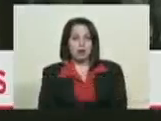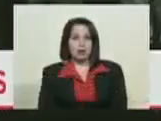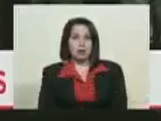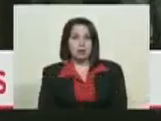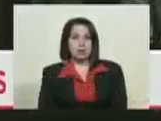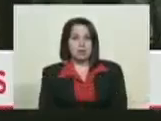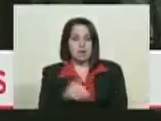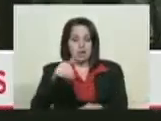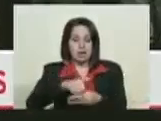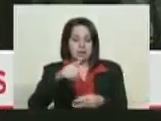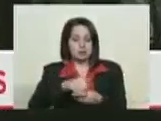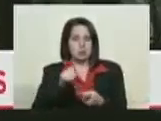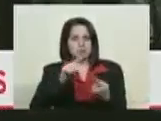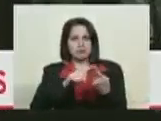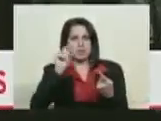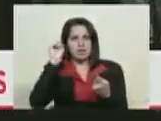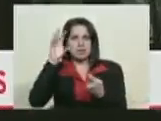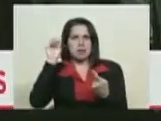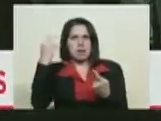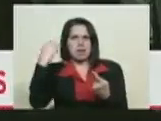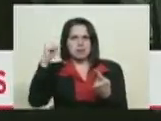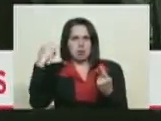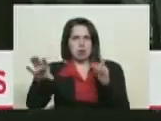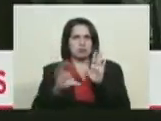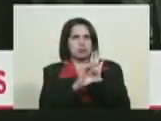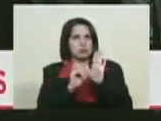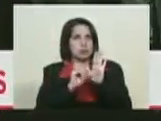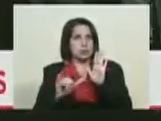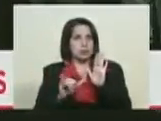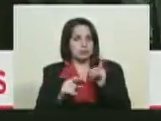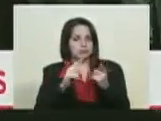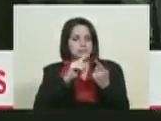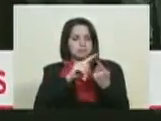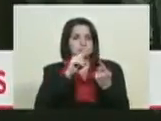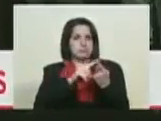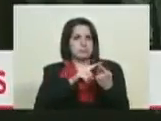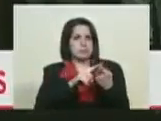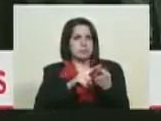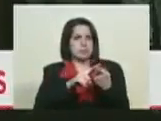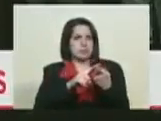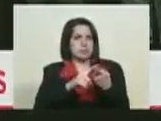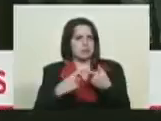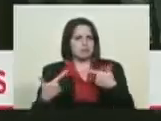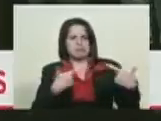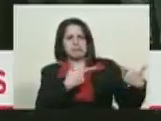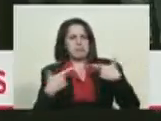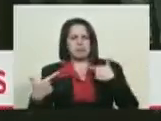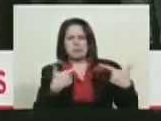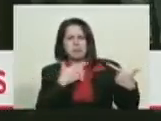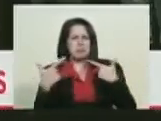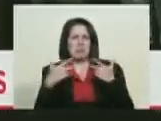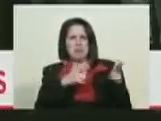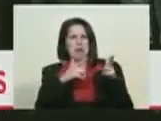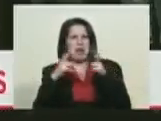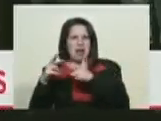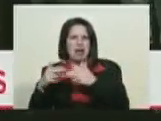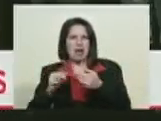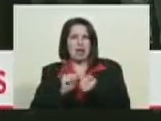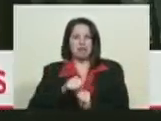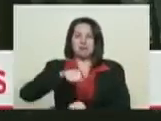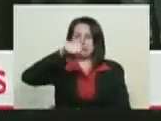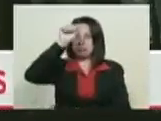La elección de la Asamblea Nacional Constituyente que nos llevó a enfrentarnos a balas, a